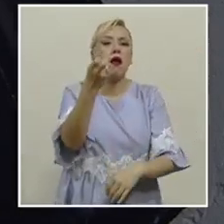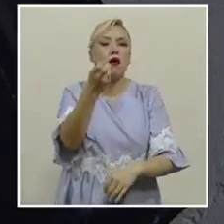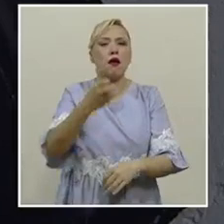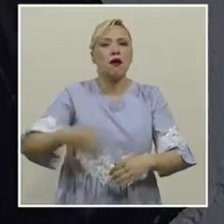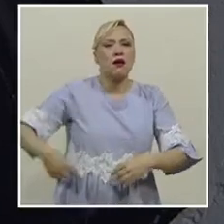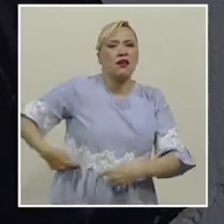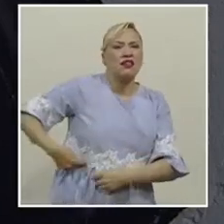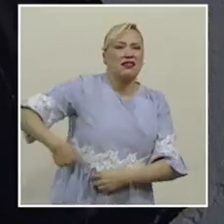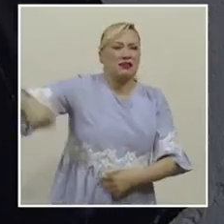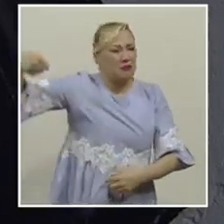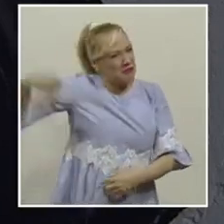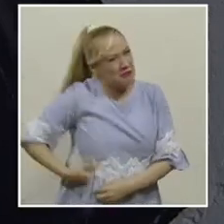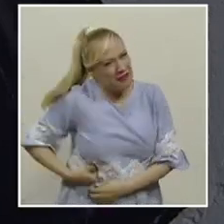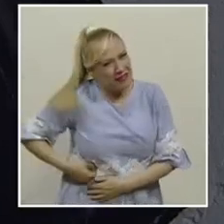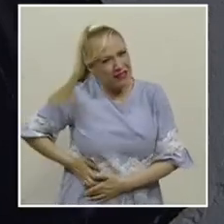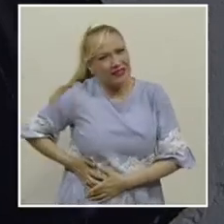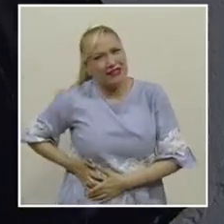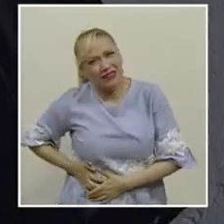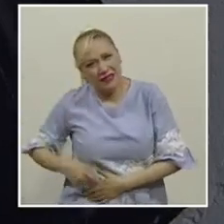costillas.